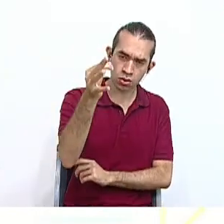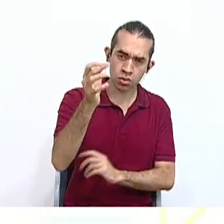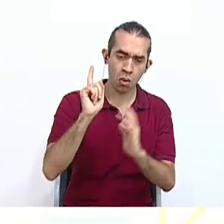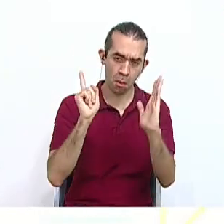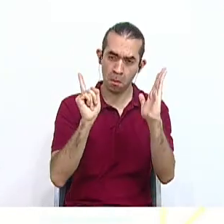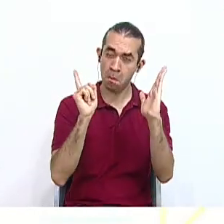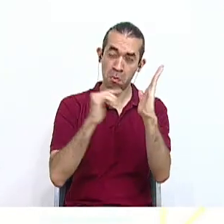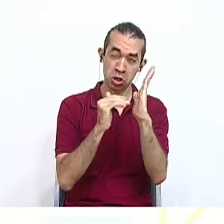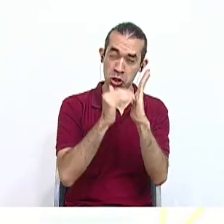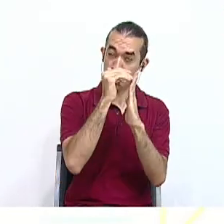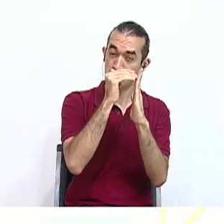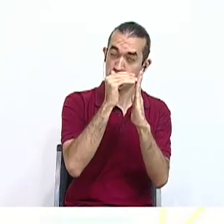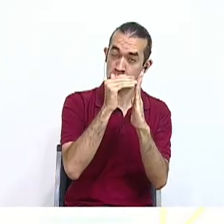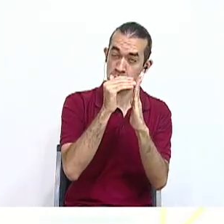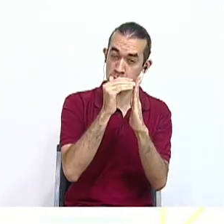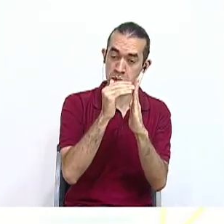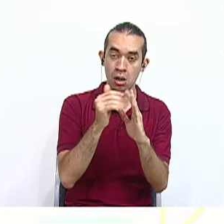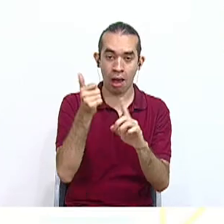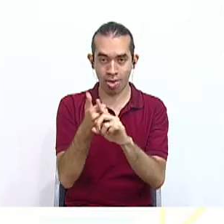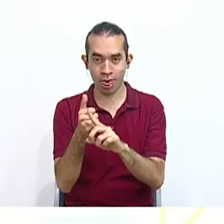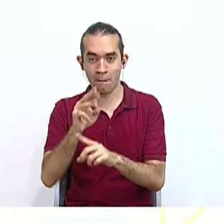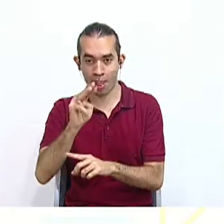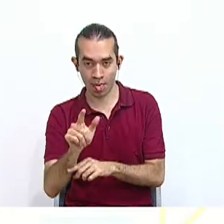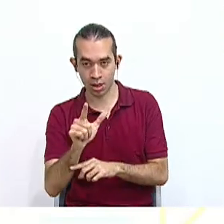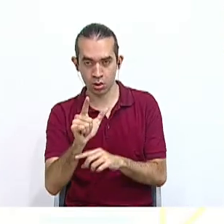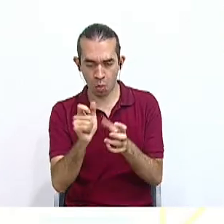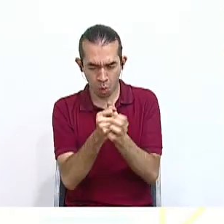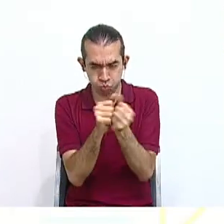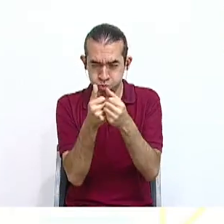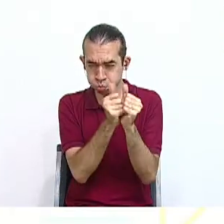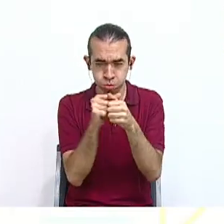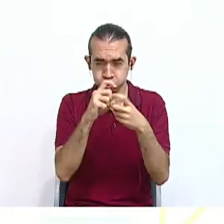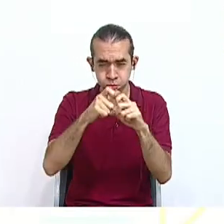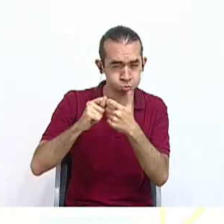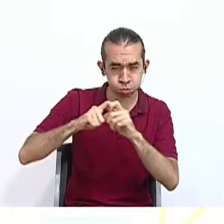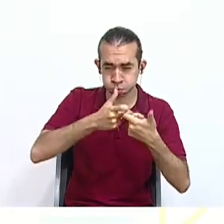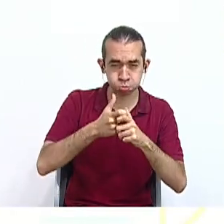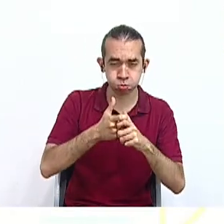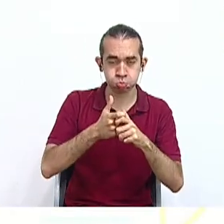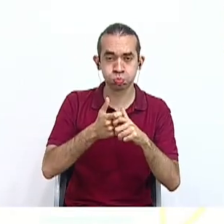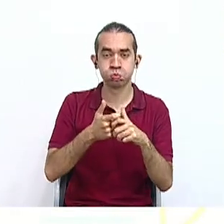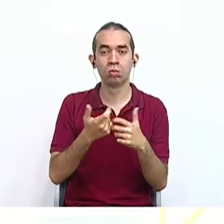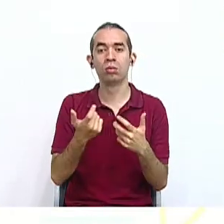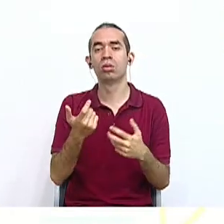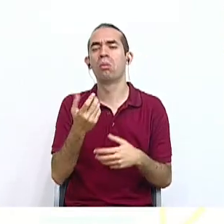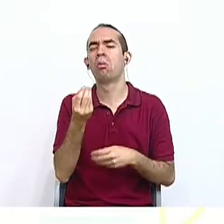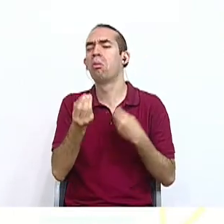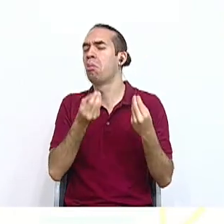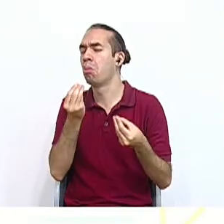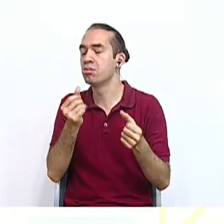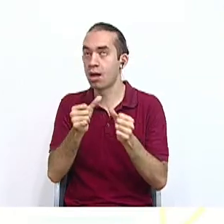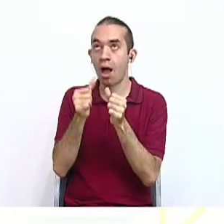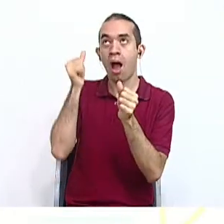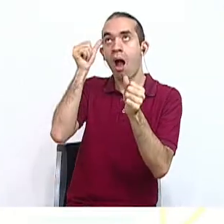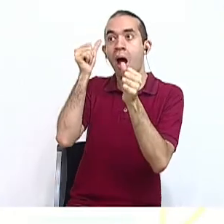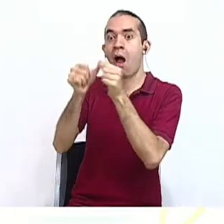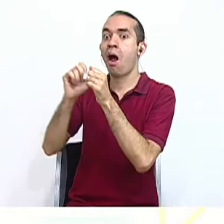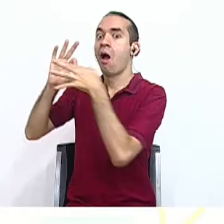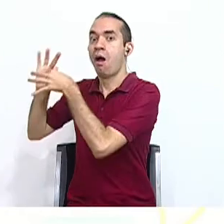1.000.000 de células por mililitro, ¿qué podemos hacer? Pues de acuerdo con lo que trabajamos anteriormente,